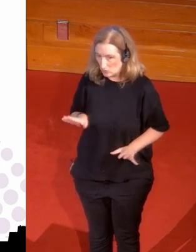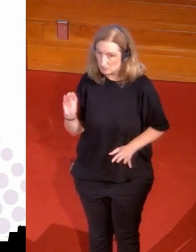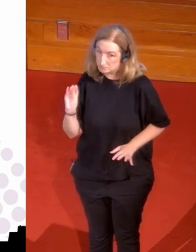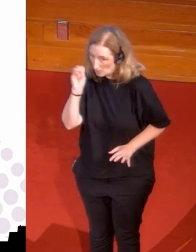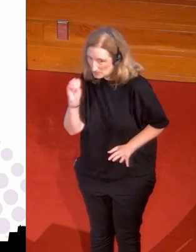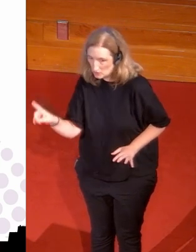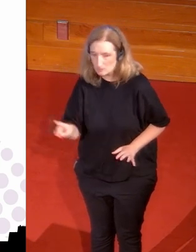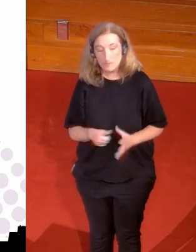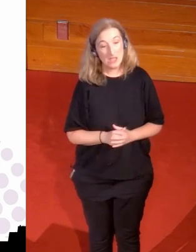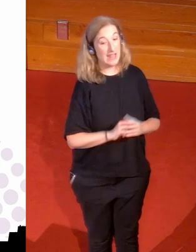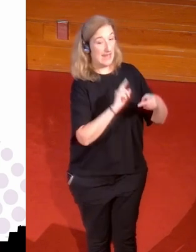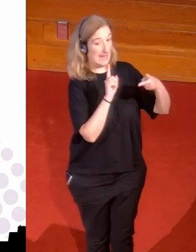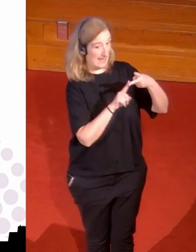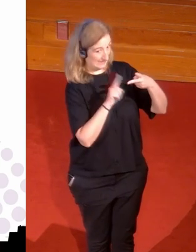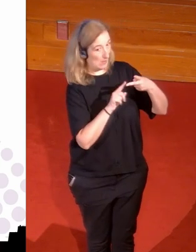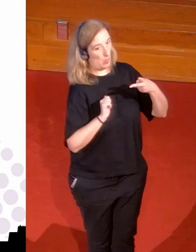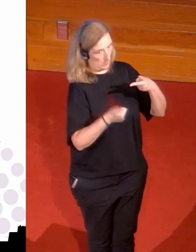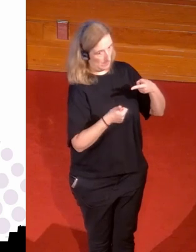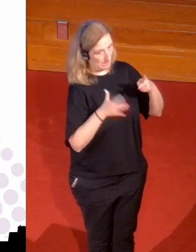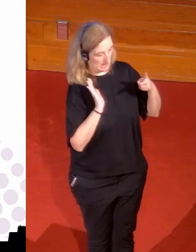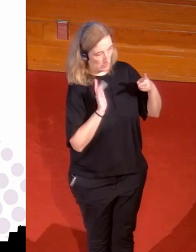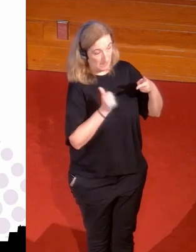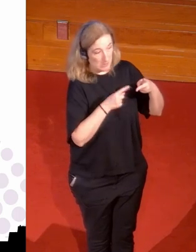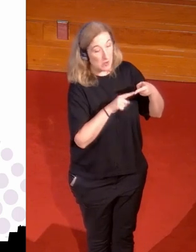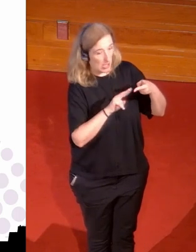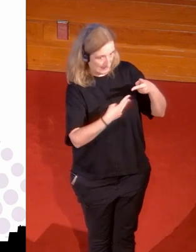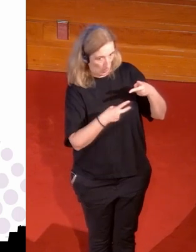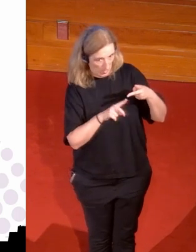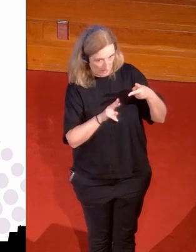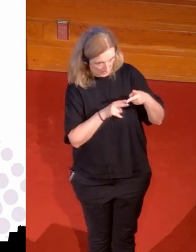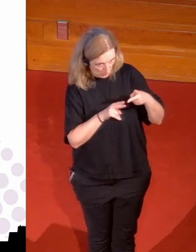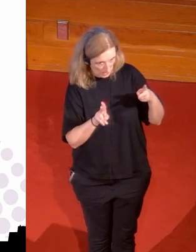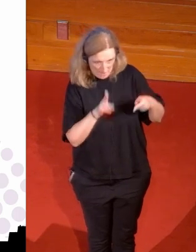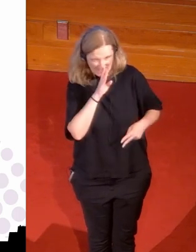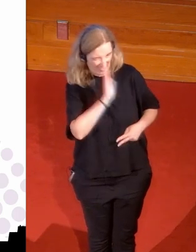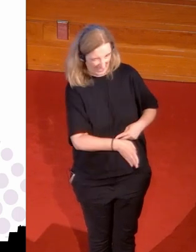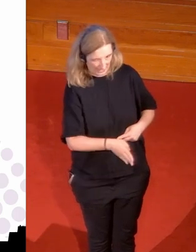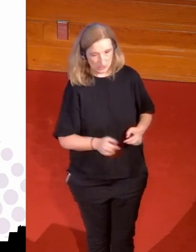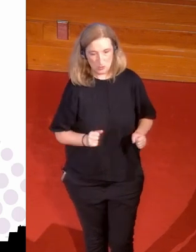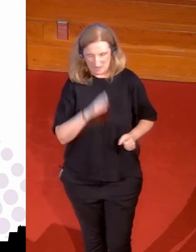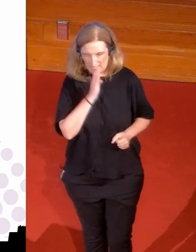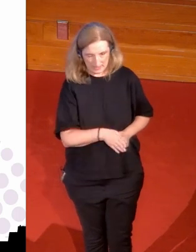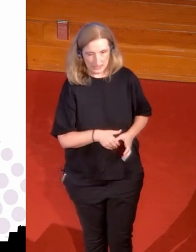eh empiezo por la segunda eh Porque es más